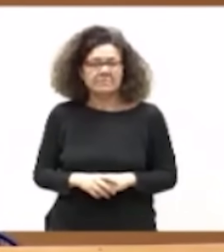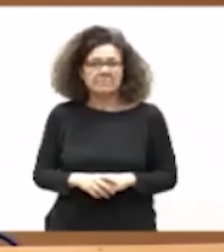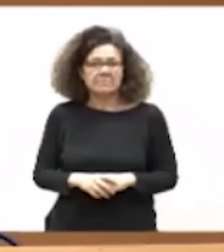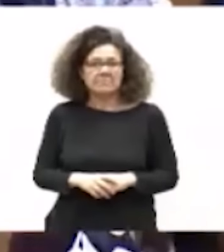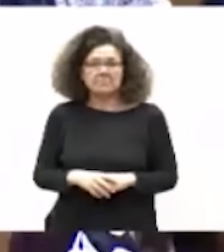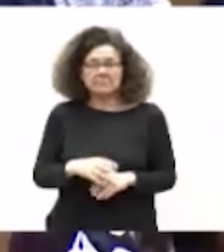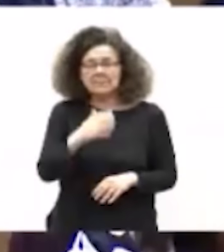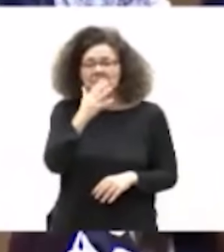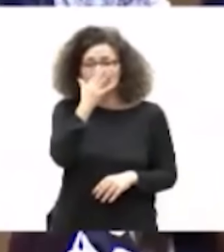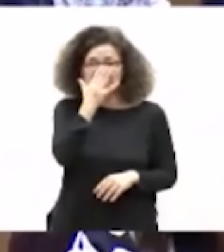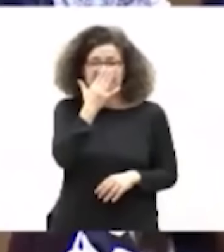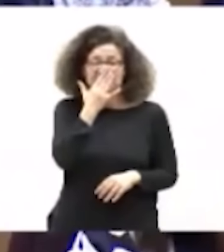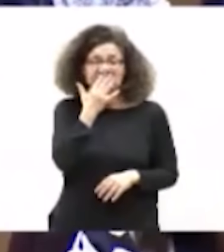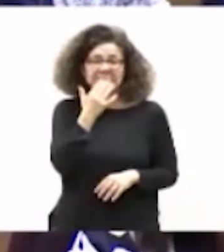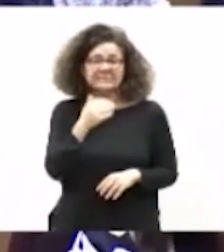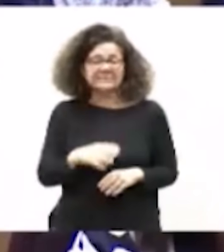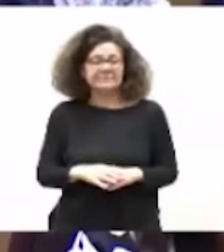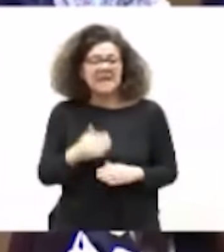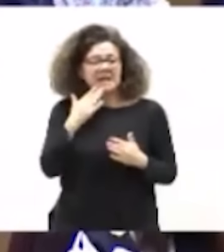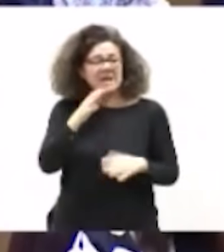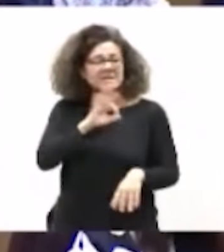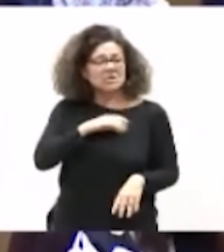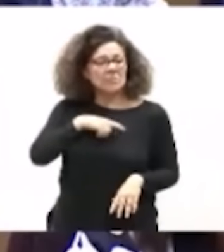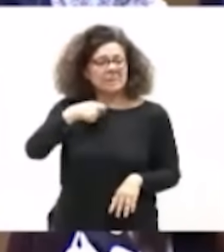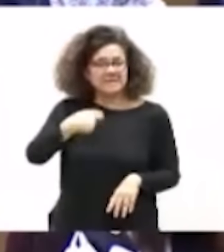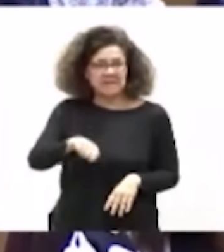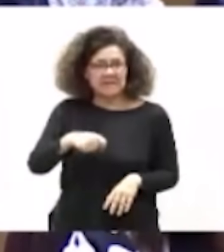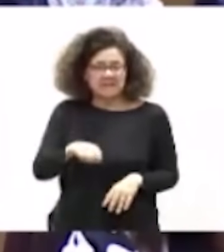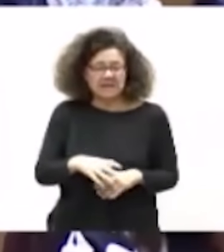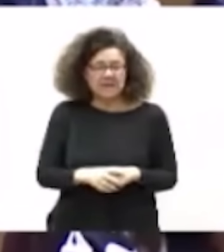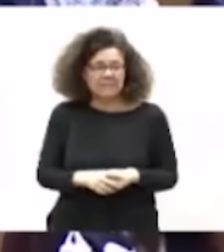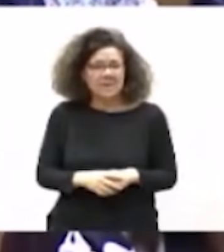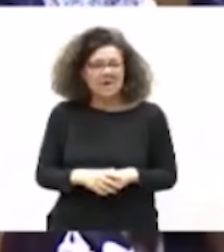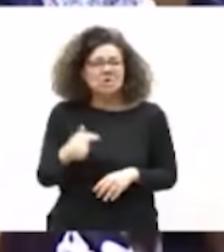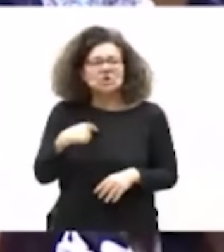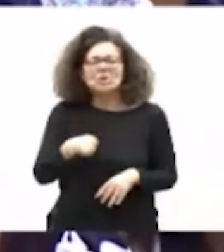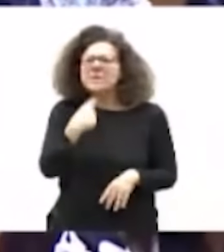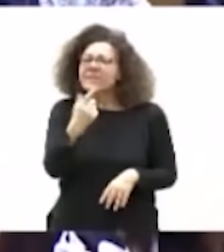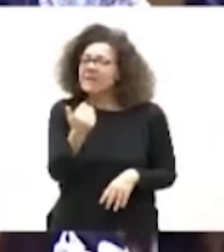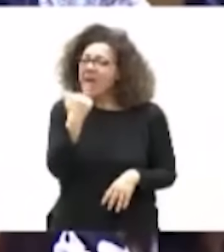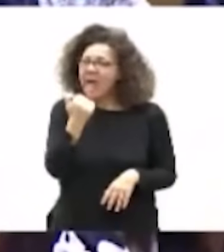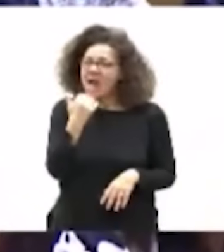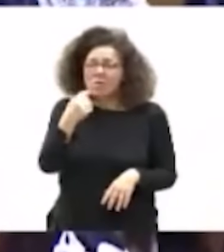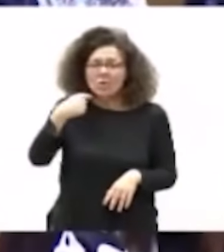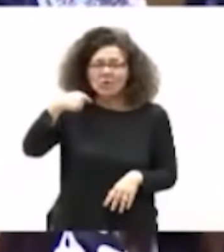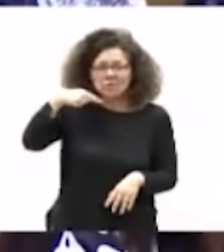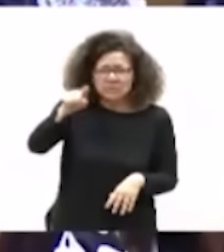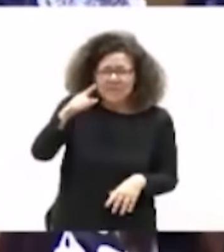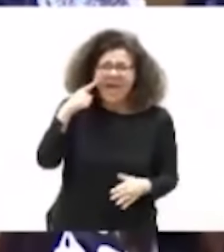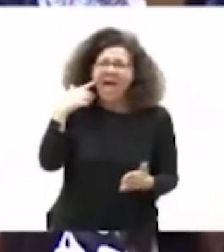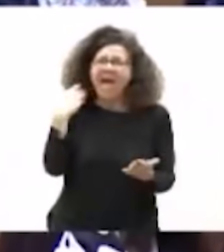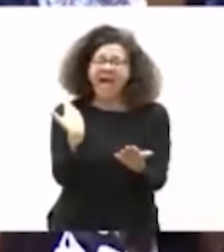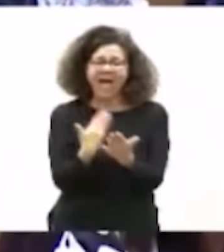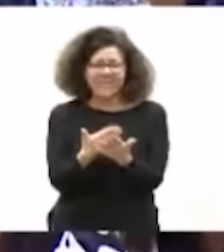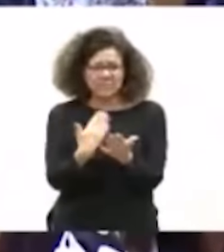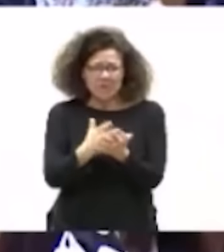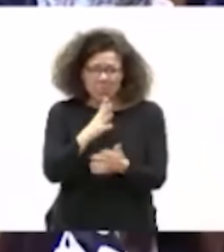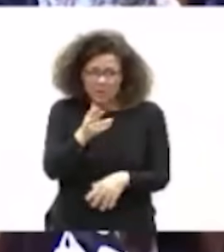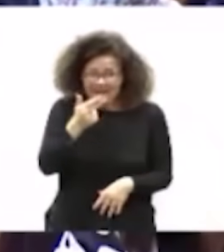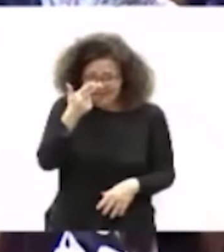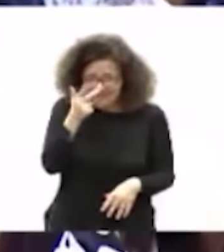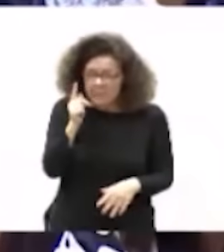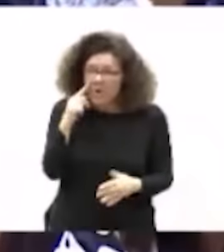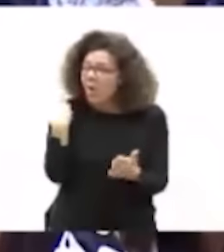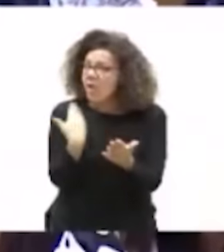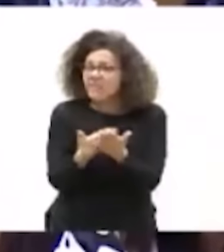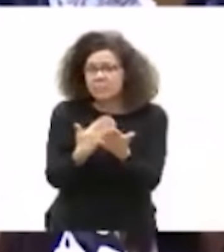Sí, gracias, gracias, presidente, señor ministro. Mire, yo le voy a pedir algo que usted ha demostrado con quien le interesa, pero todavía no ha demostrado